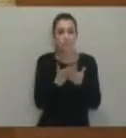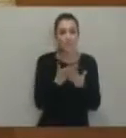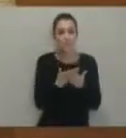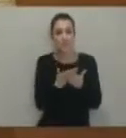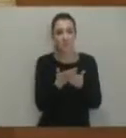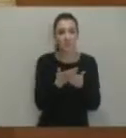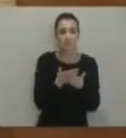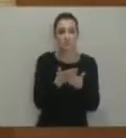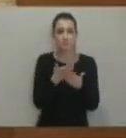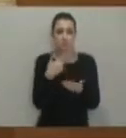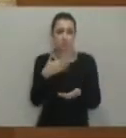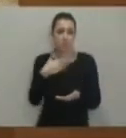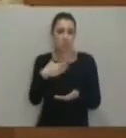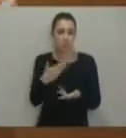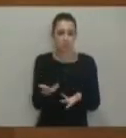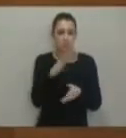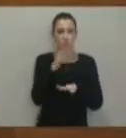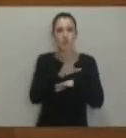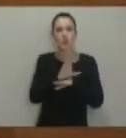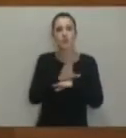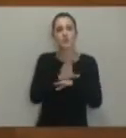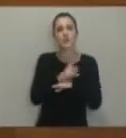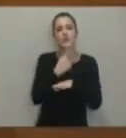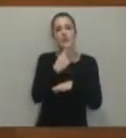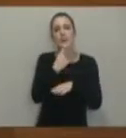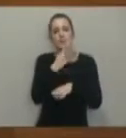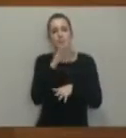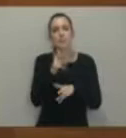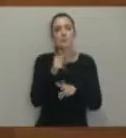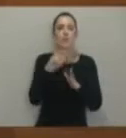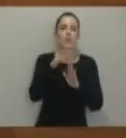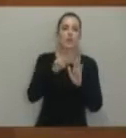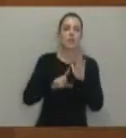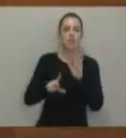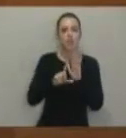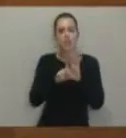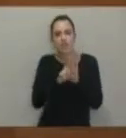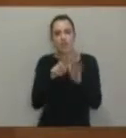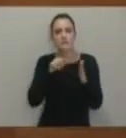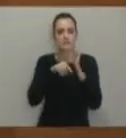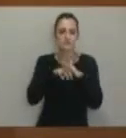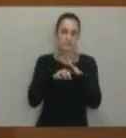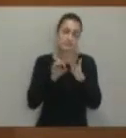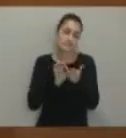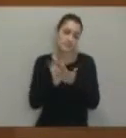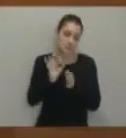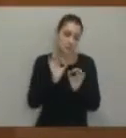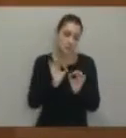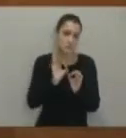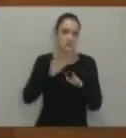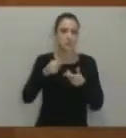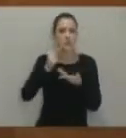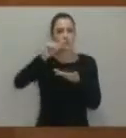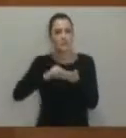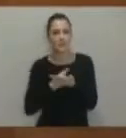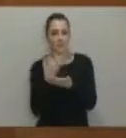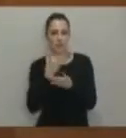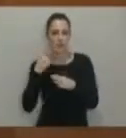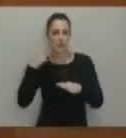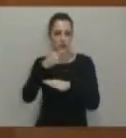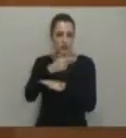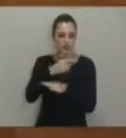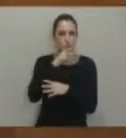absolutamente falaz. La consejería afirma que para regularizar la prestación de estos servicios, estos deben de sacarse a contratación obligatoriamente mediante